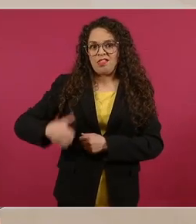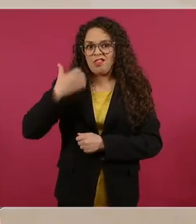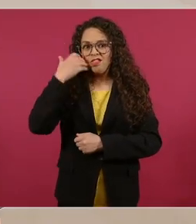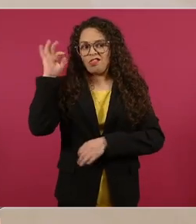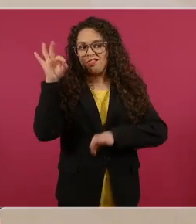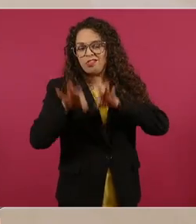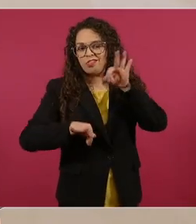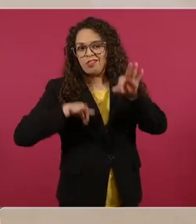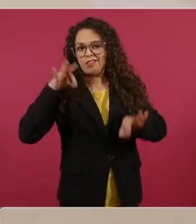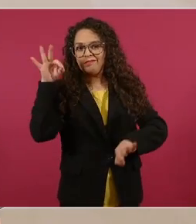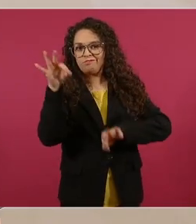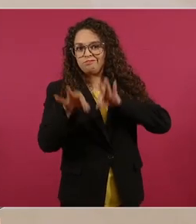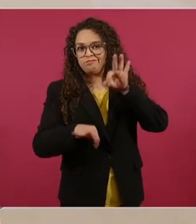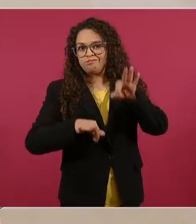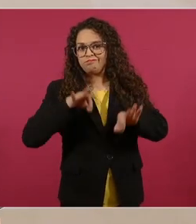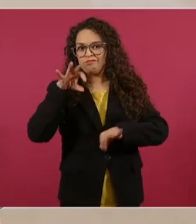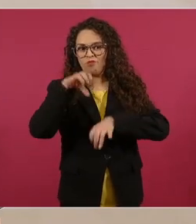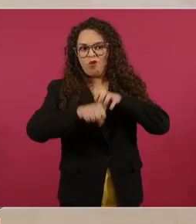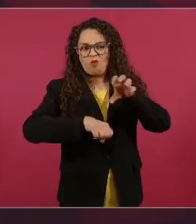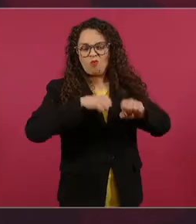de buitres